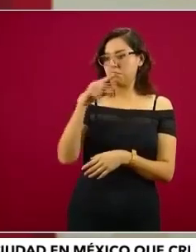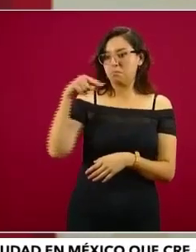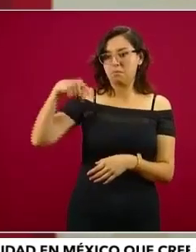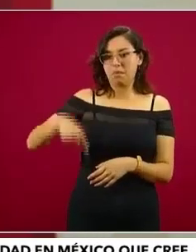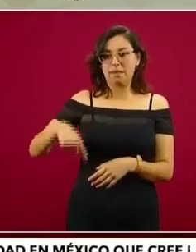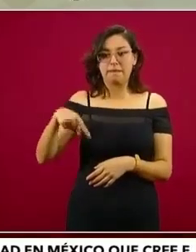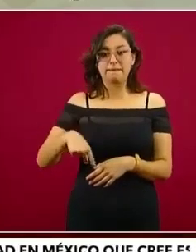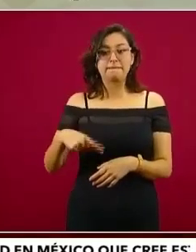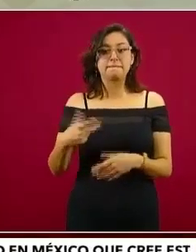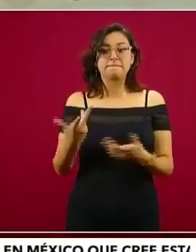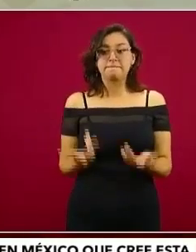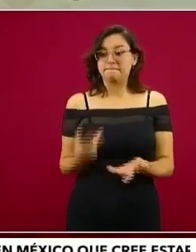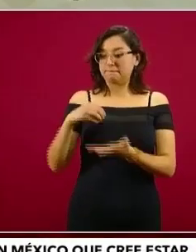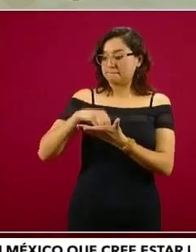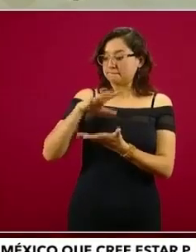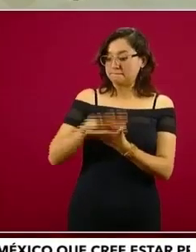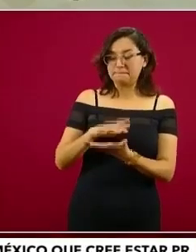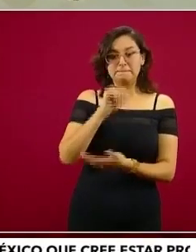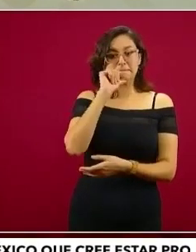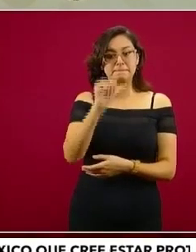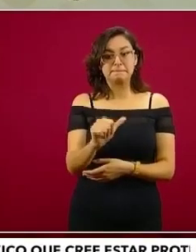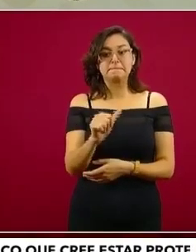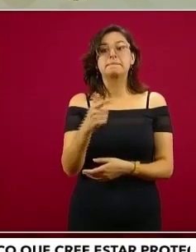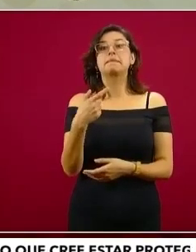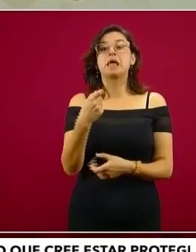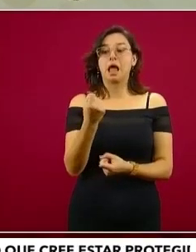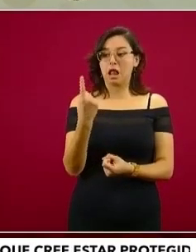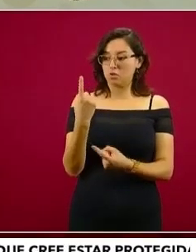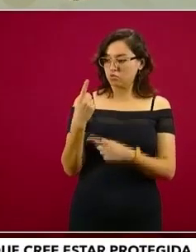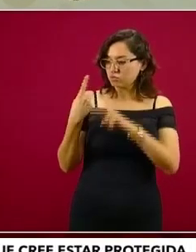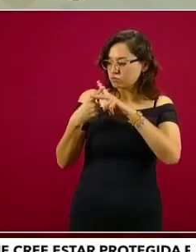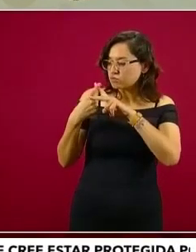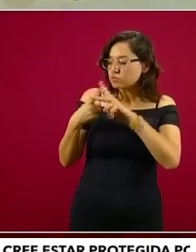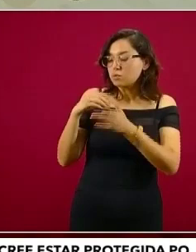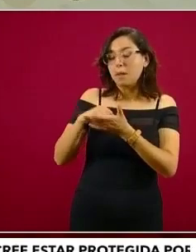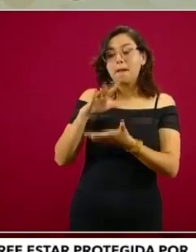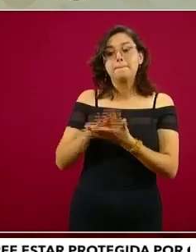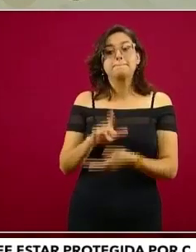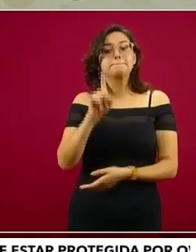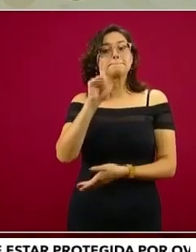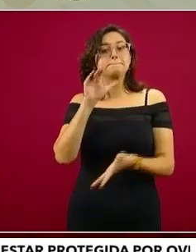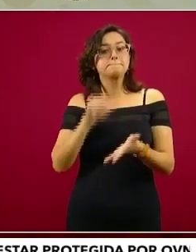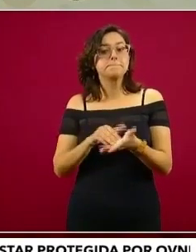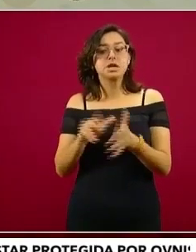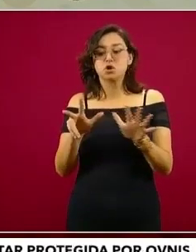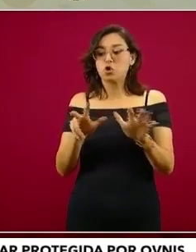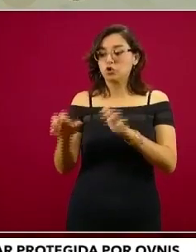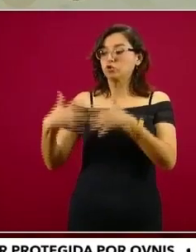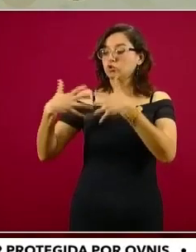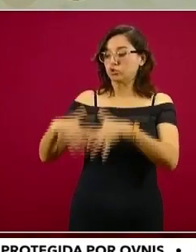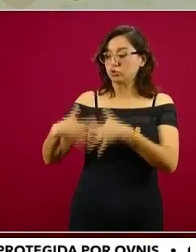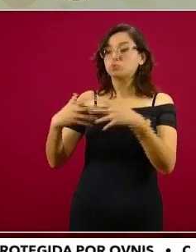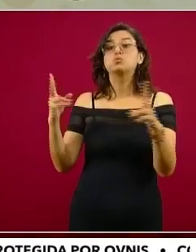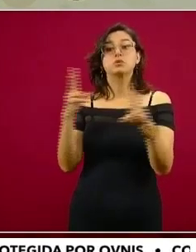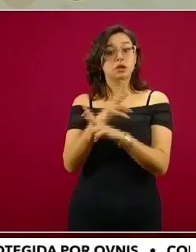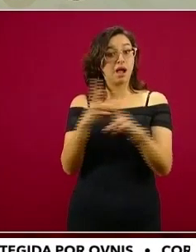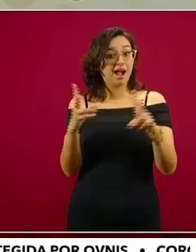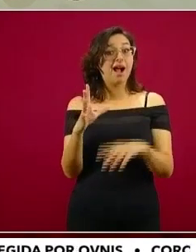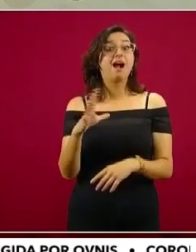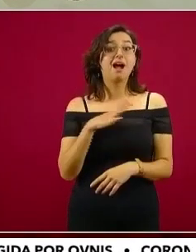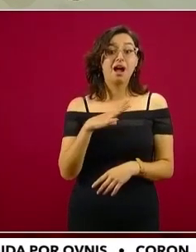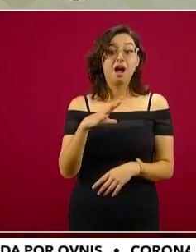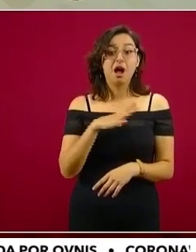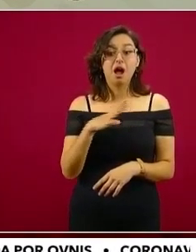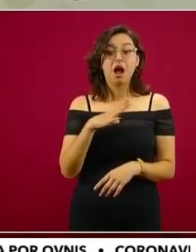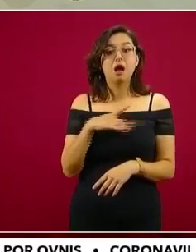más concretamente no estaban documentados, los documentamos, más de 1.800 ventiladores mecánicos que